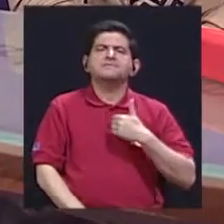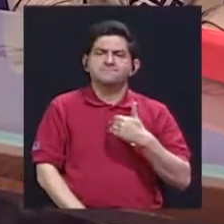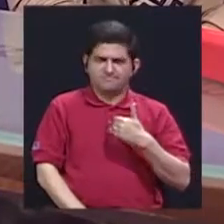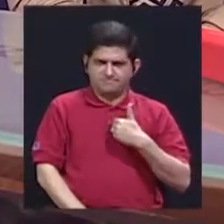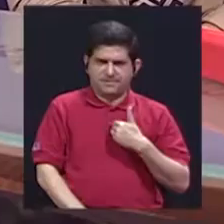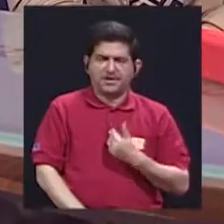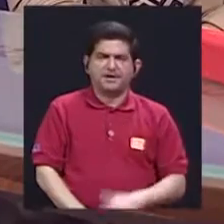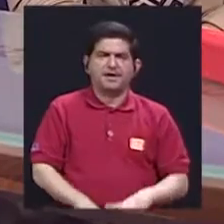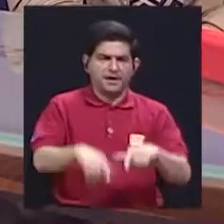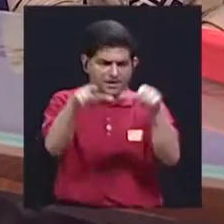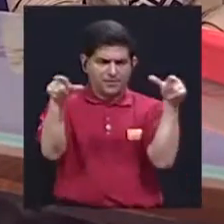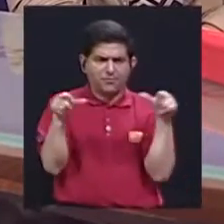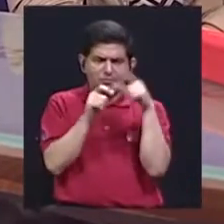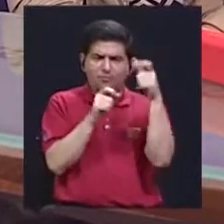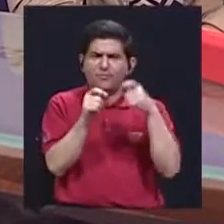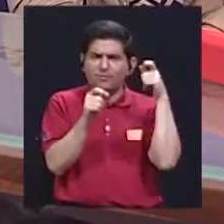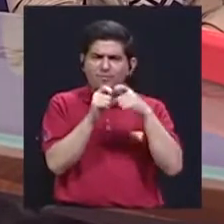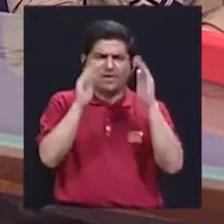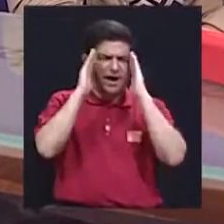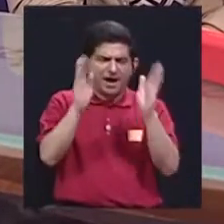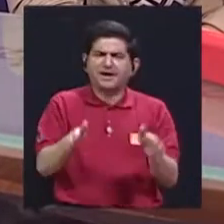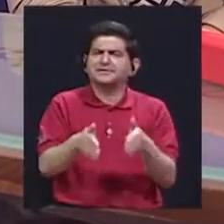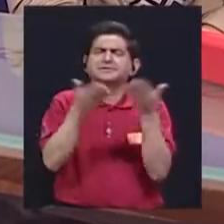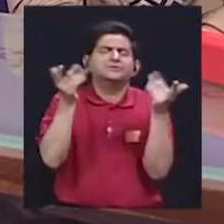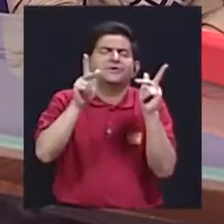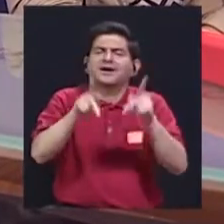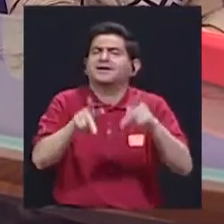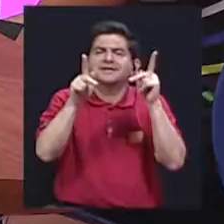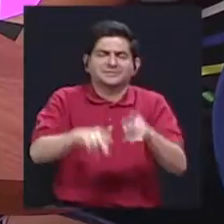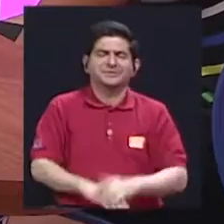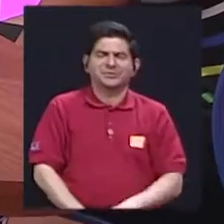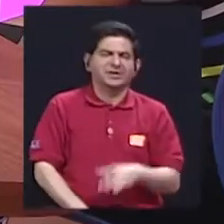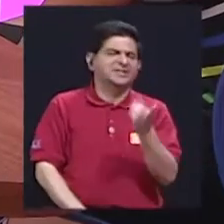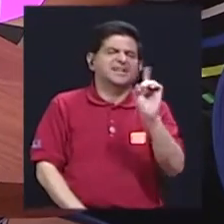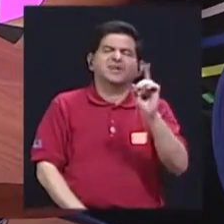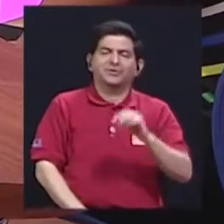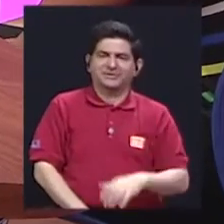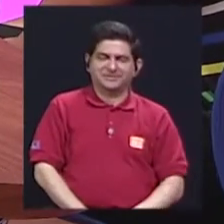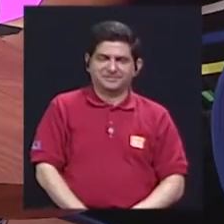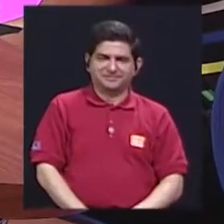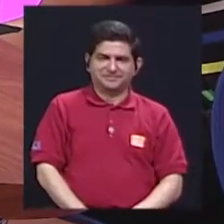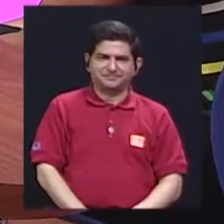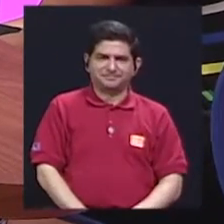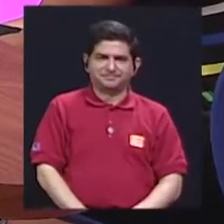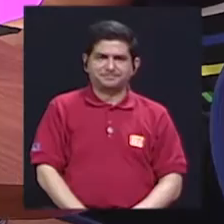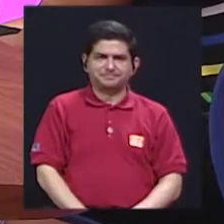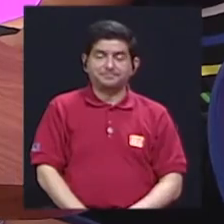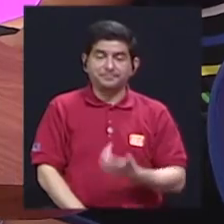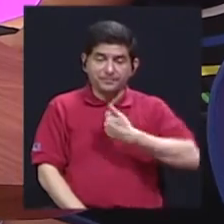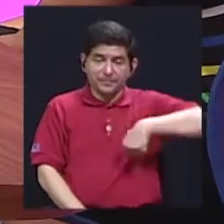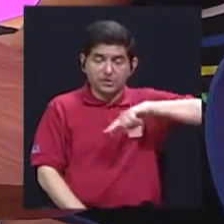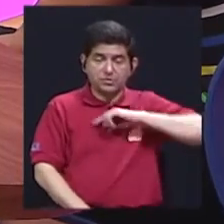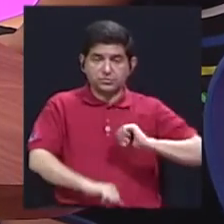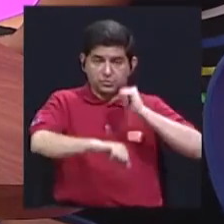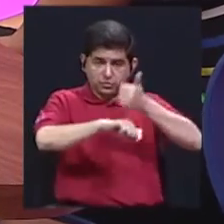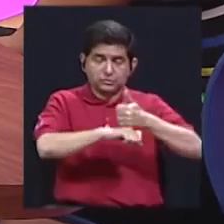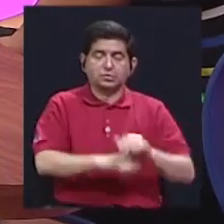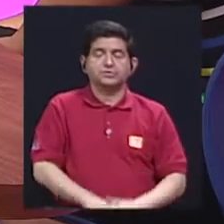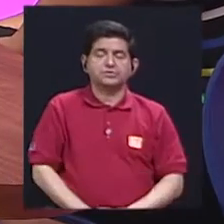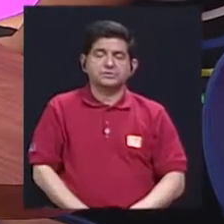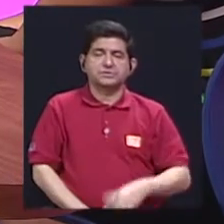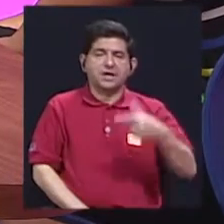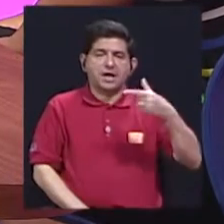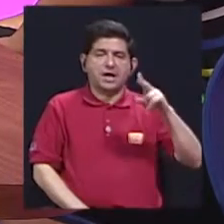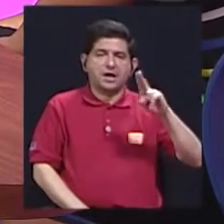local una ubicación como atienden ustedes a las personas a donde las atienden bueno que nosotros estamos ubicados en guadalupe